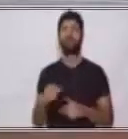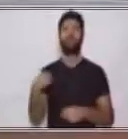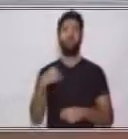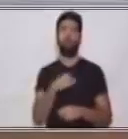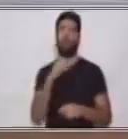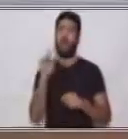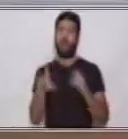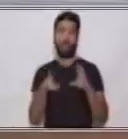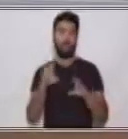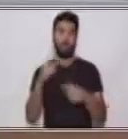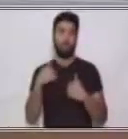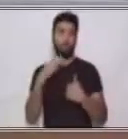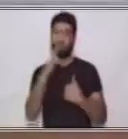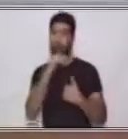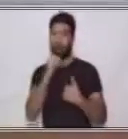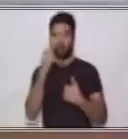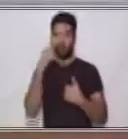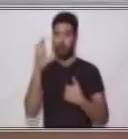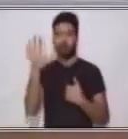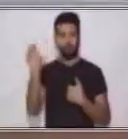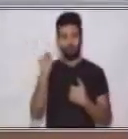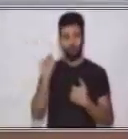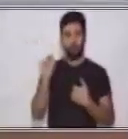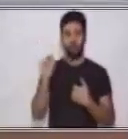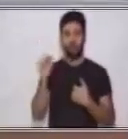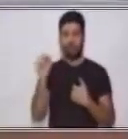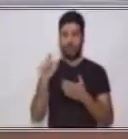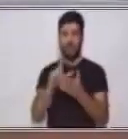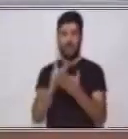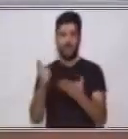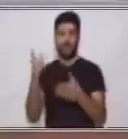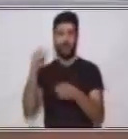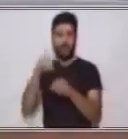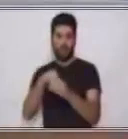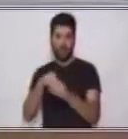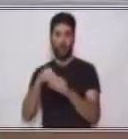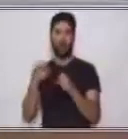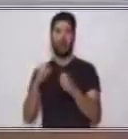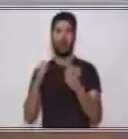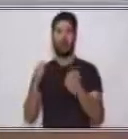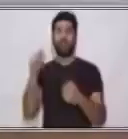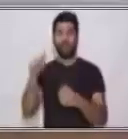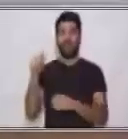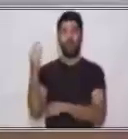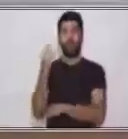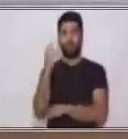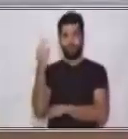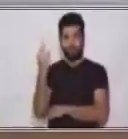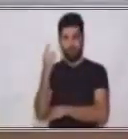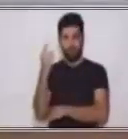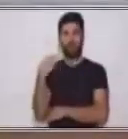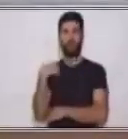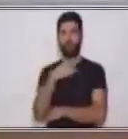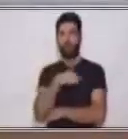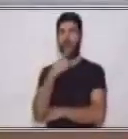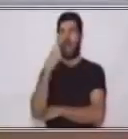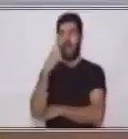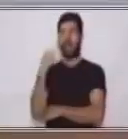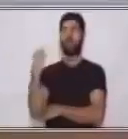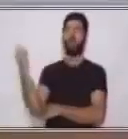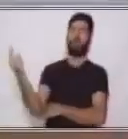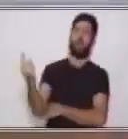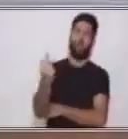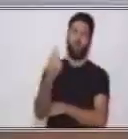nosotros podemos identificar dentro de un libro. Y para mí es muy importante poder concluir con todo este tema que hemos estado